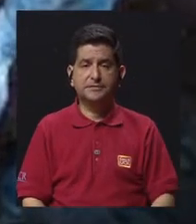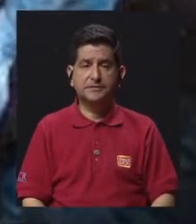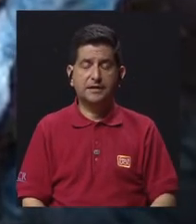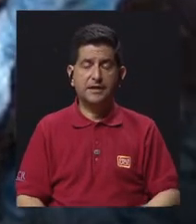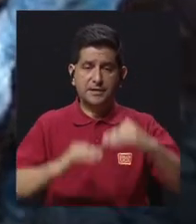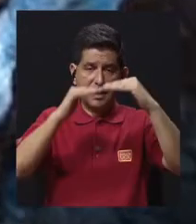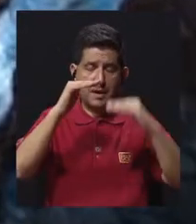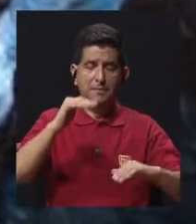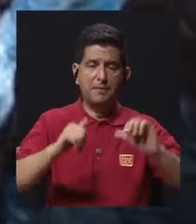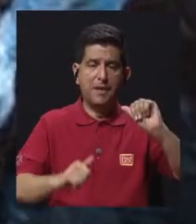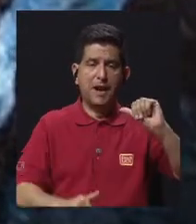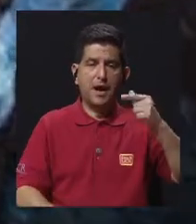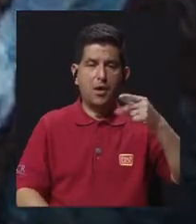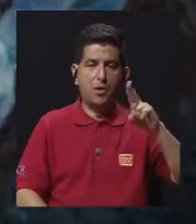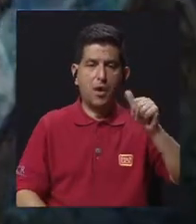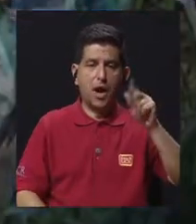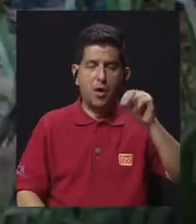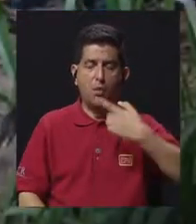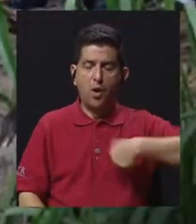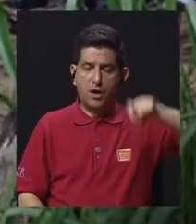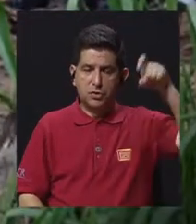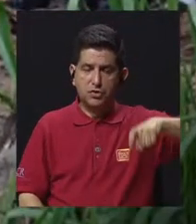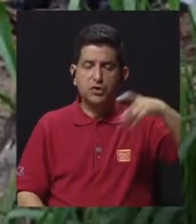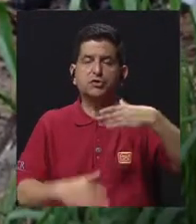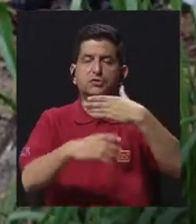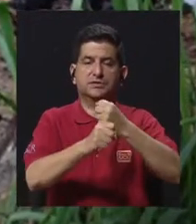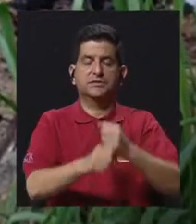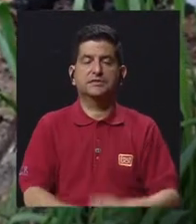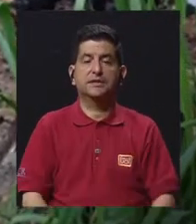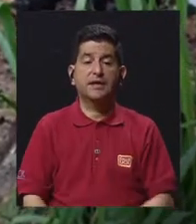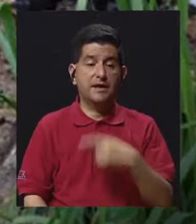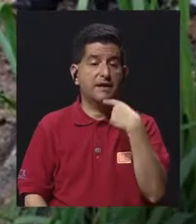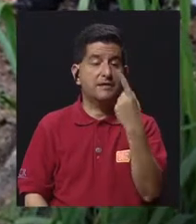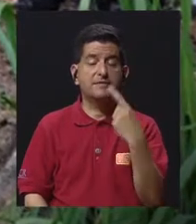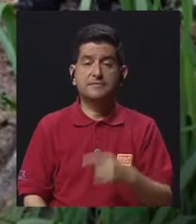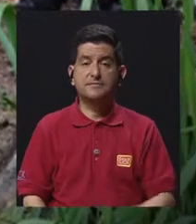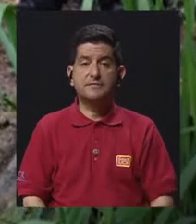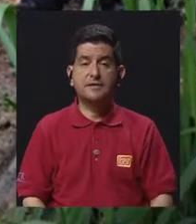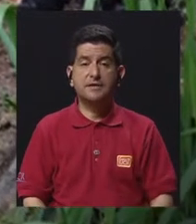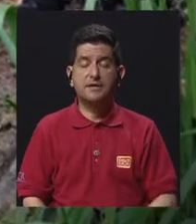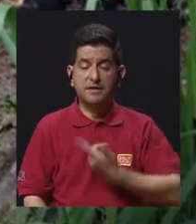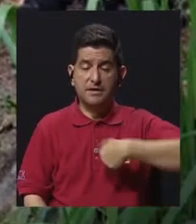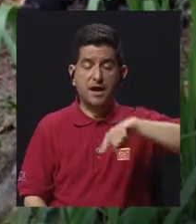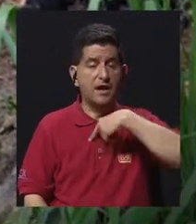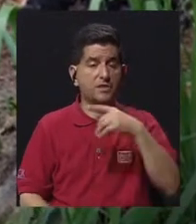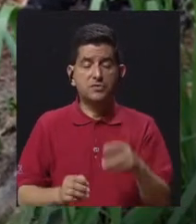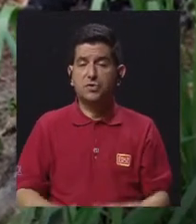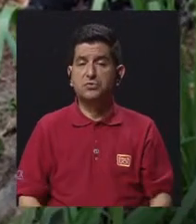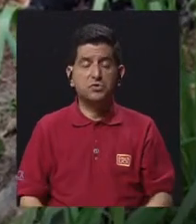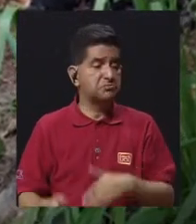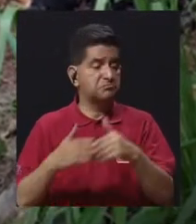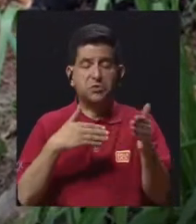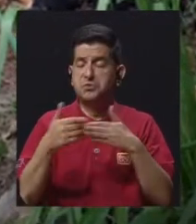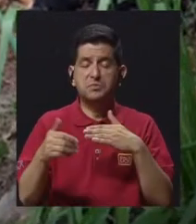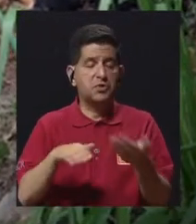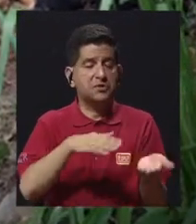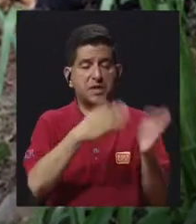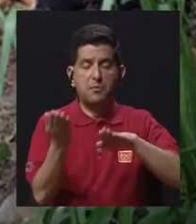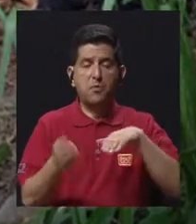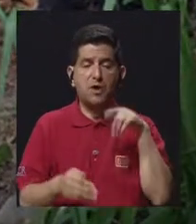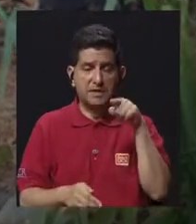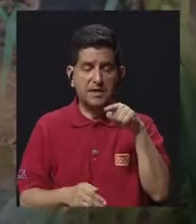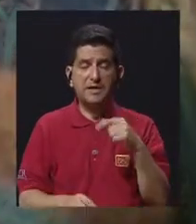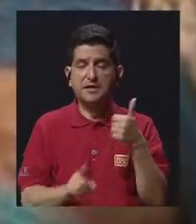Bajo Aguán, tenemos que hacerla. E incluso nosotros decimos, ya no nos importa morir en la lucha,